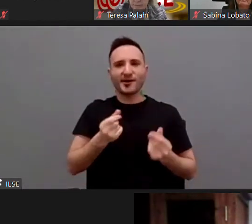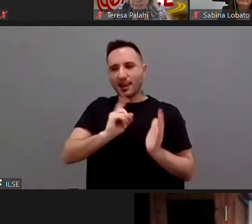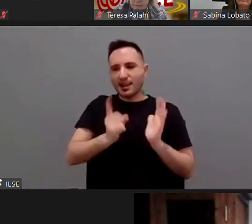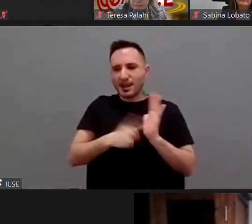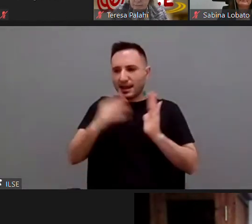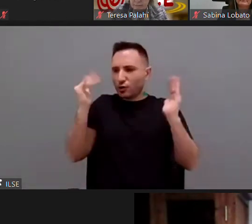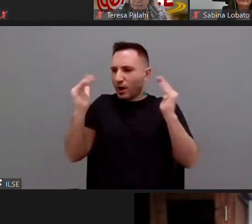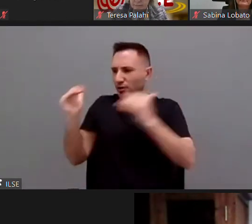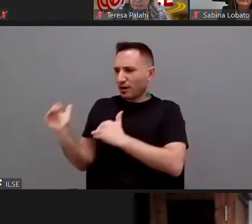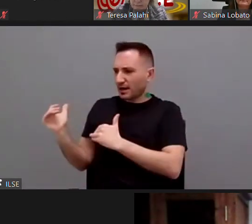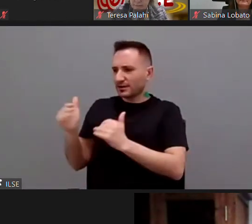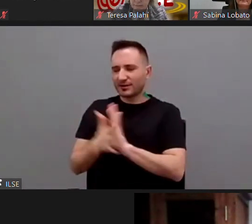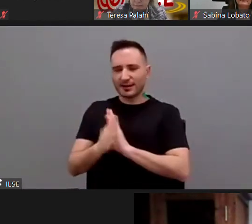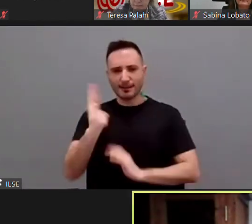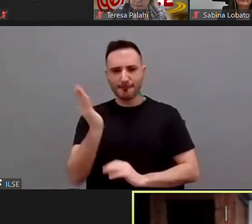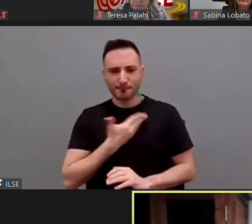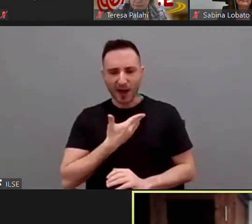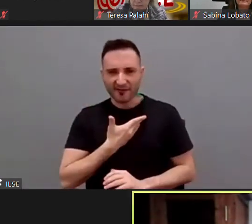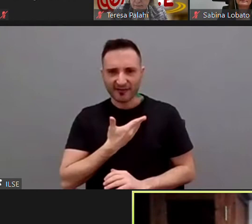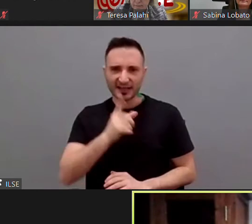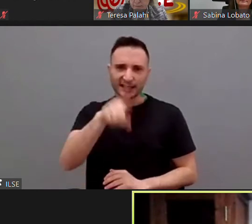Ismael. Bueno,